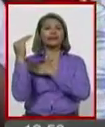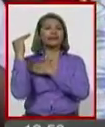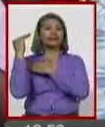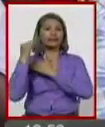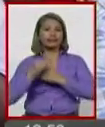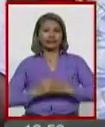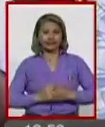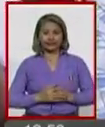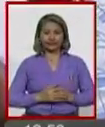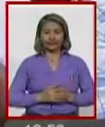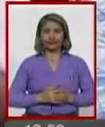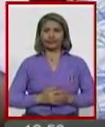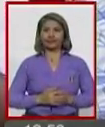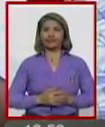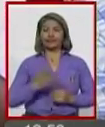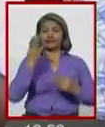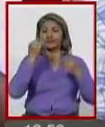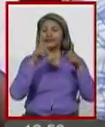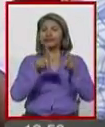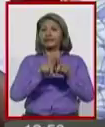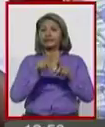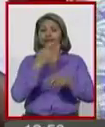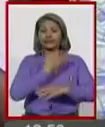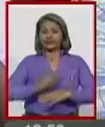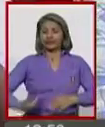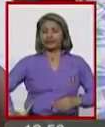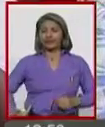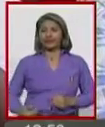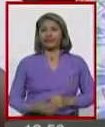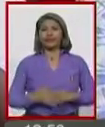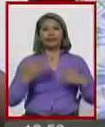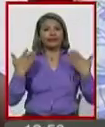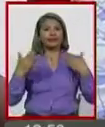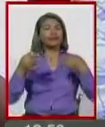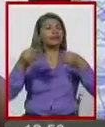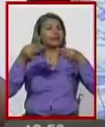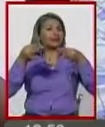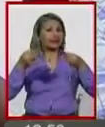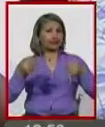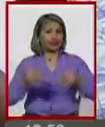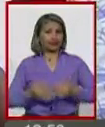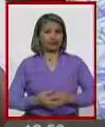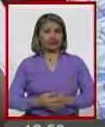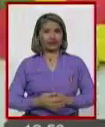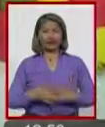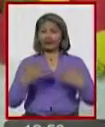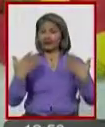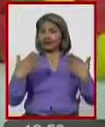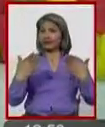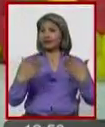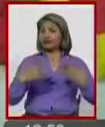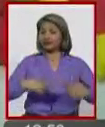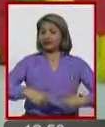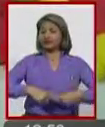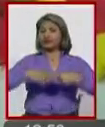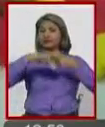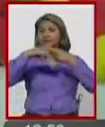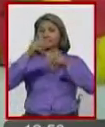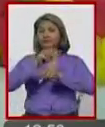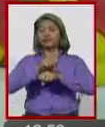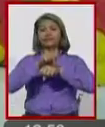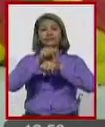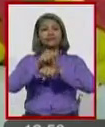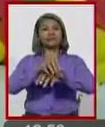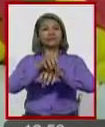Cruz. Por lo que nuestro hermano presidente ha determinado esto, han decidido suspender la